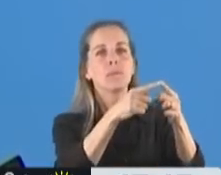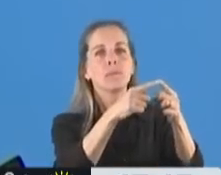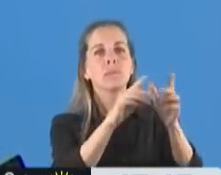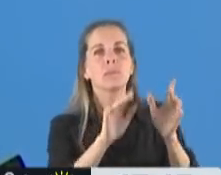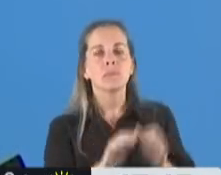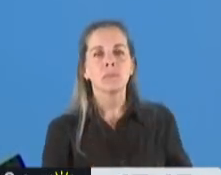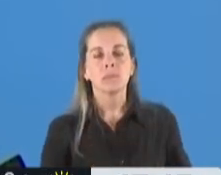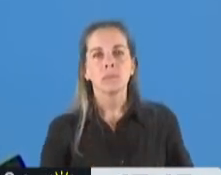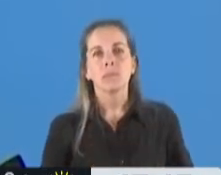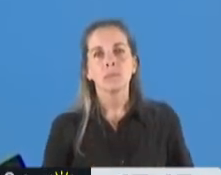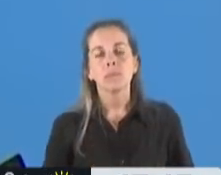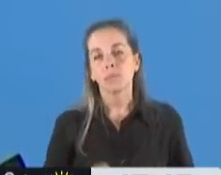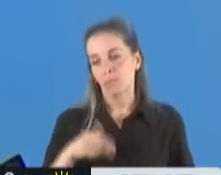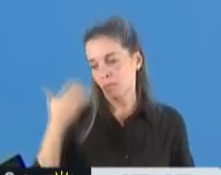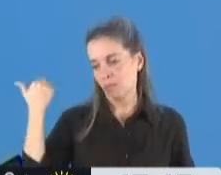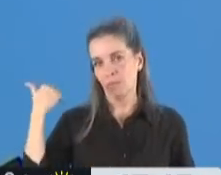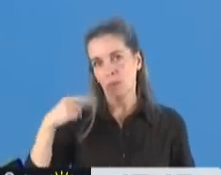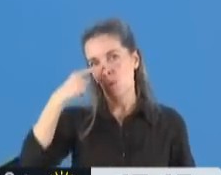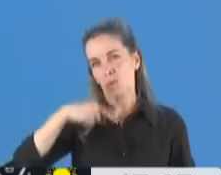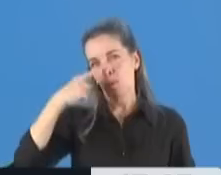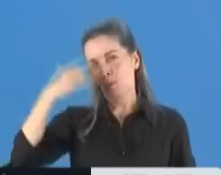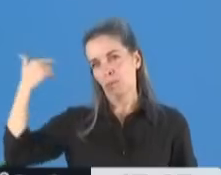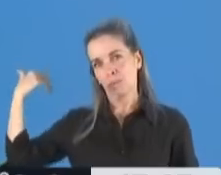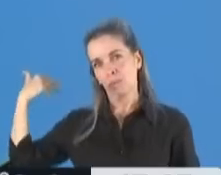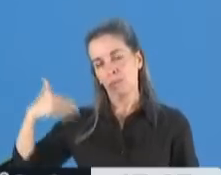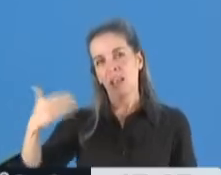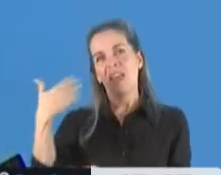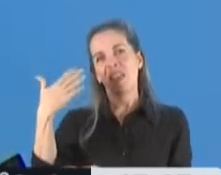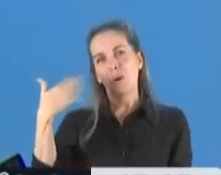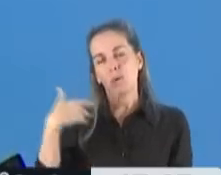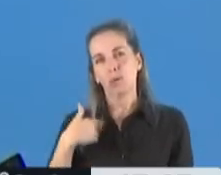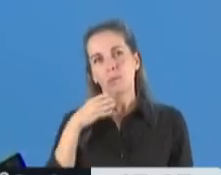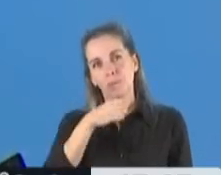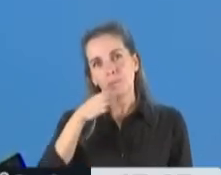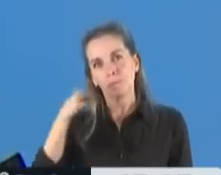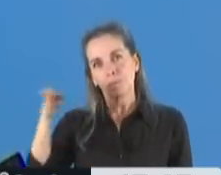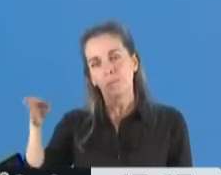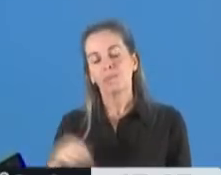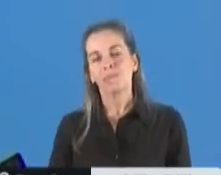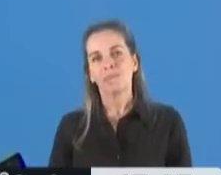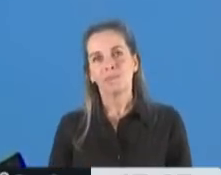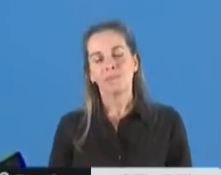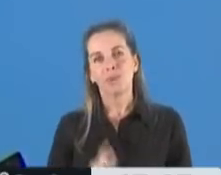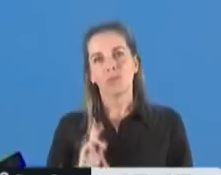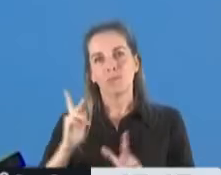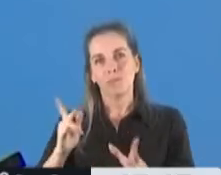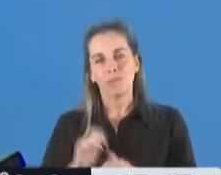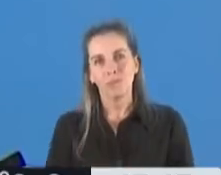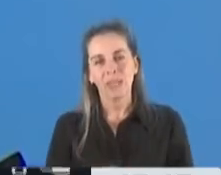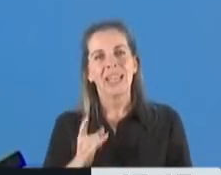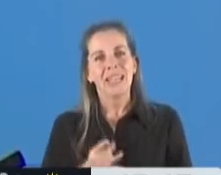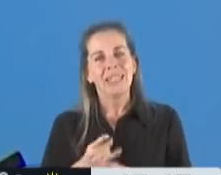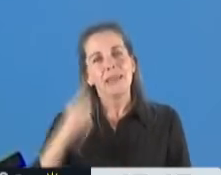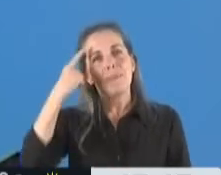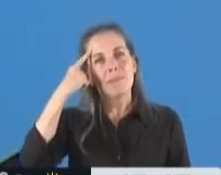En estos últimos discursos que me están tocando dar, siempre